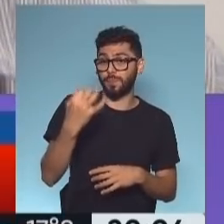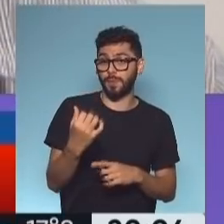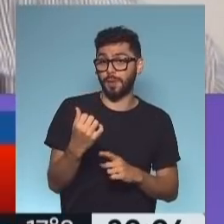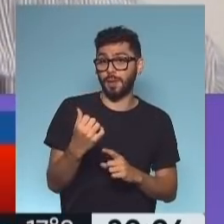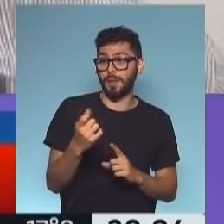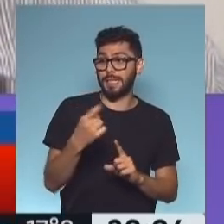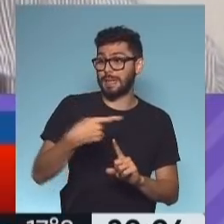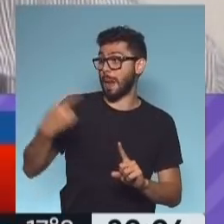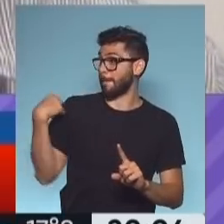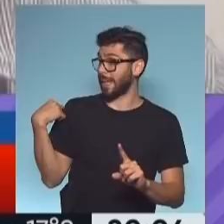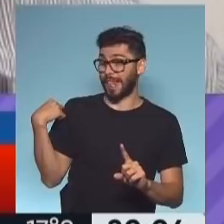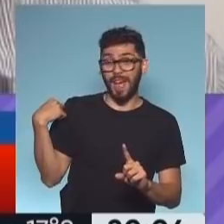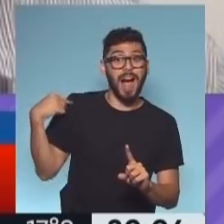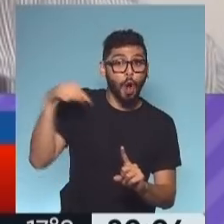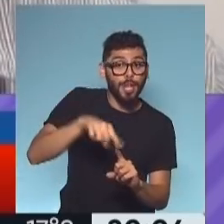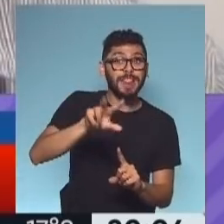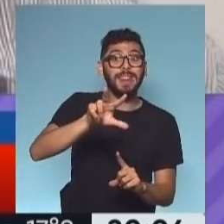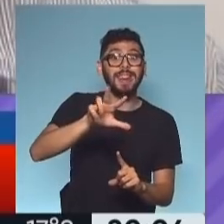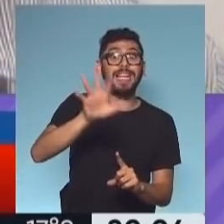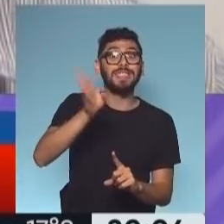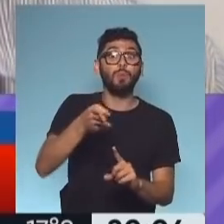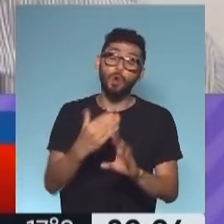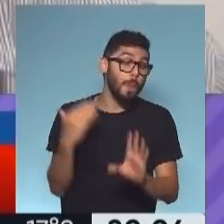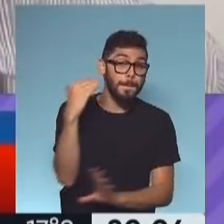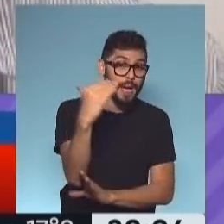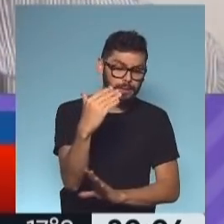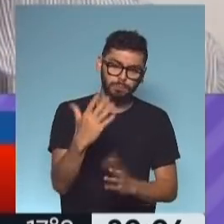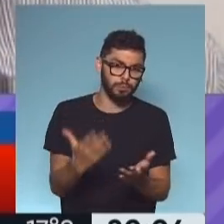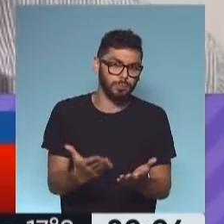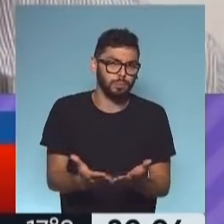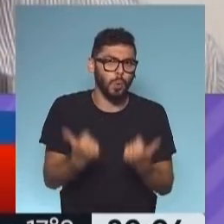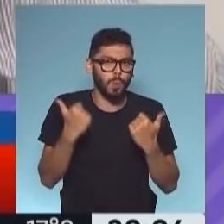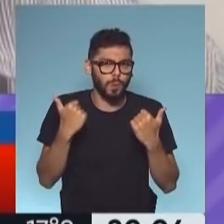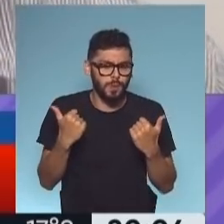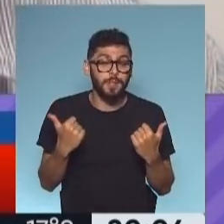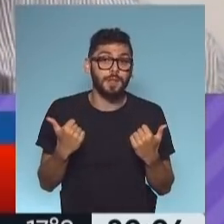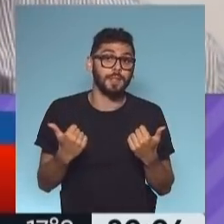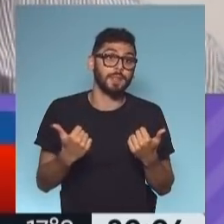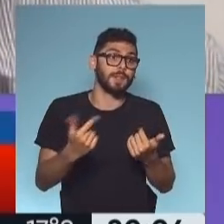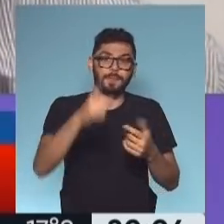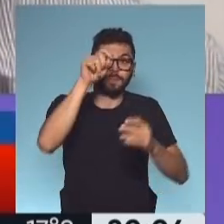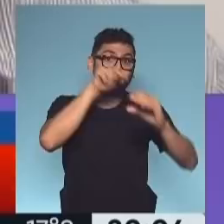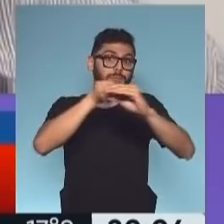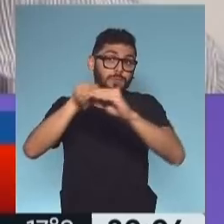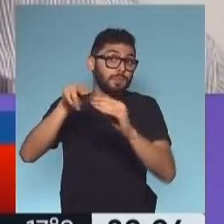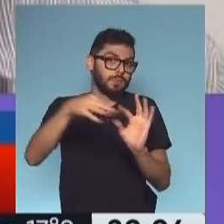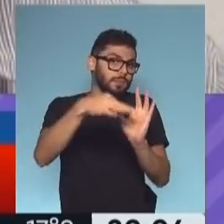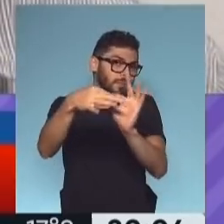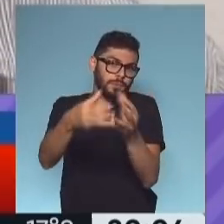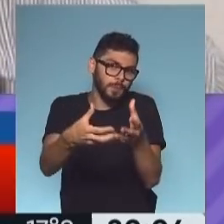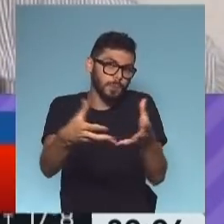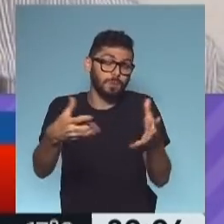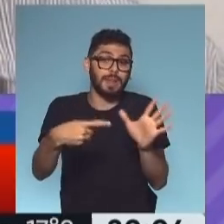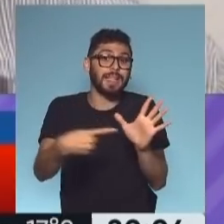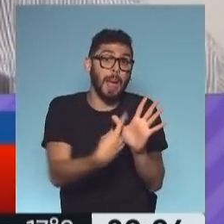día de la semana pasada, es decir, la dinámica es realmente muy, muy alta, y eso está impactando en las camas de terapia intensiva en la Ciudad de